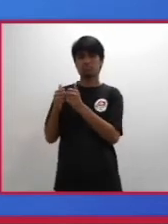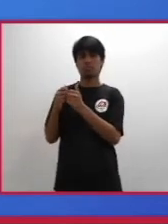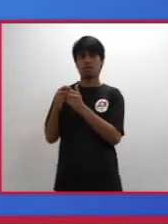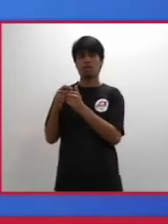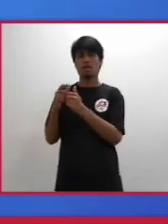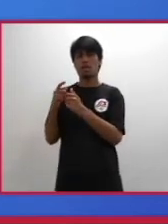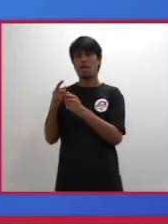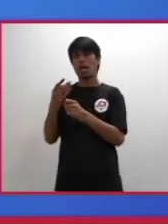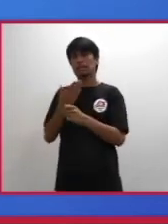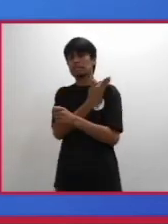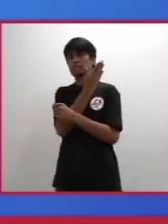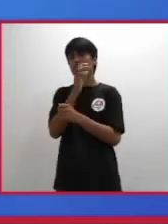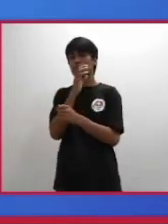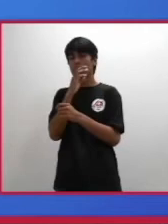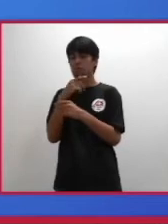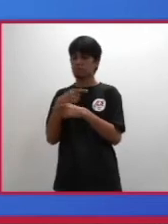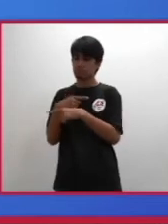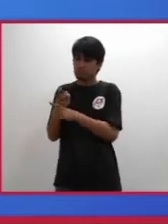ocurrencia de accidentes.